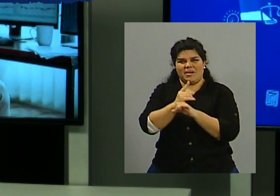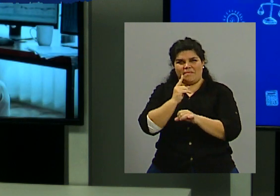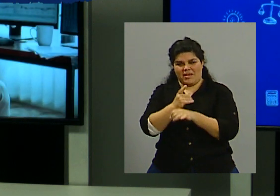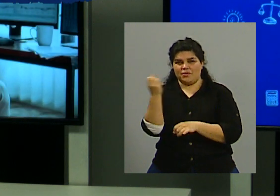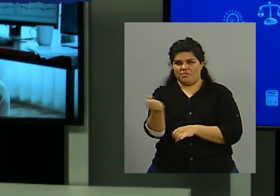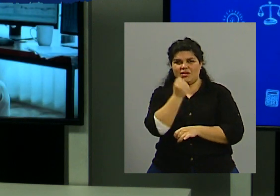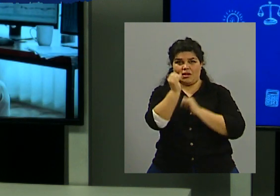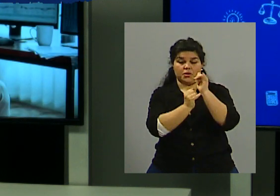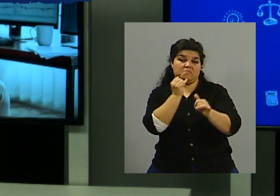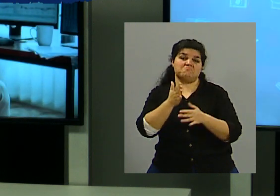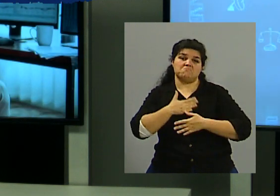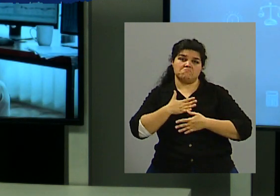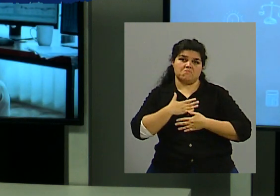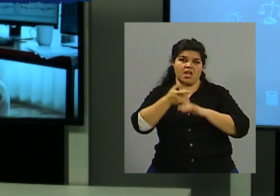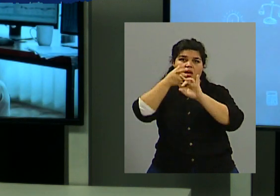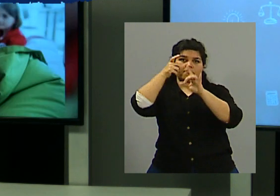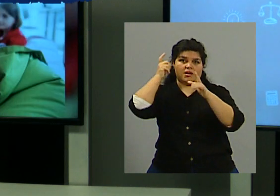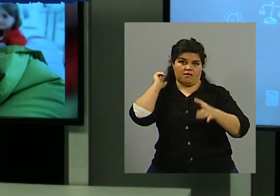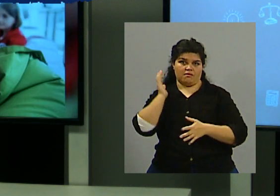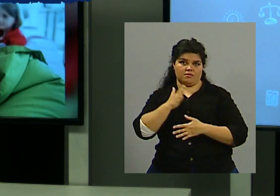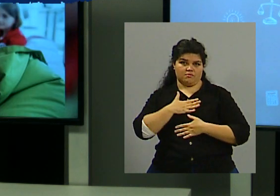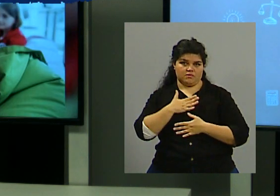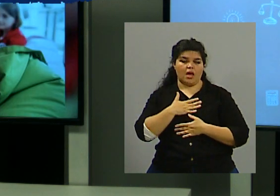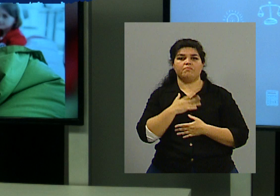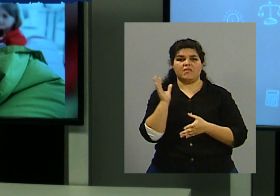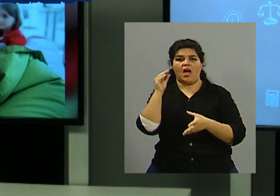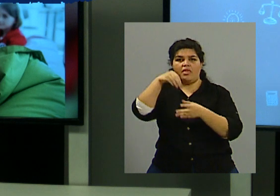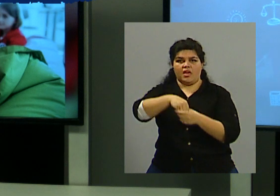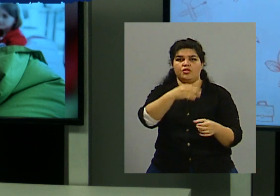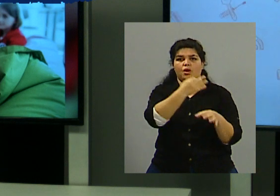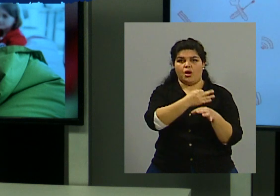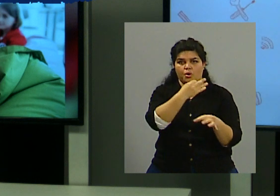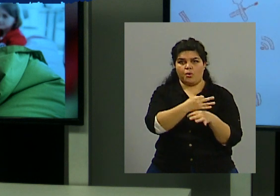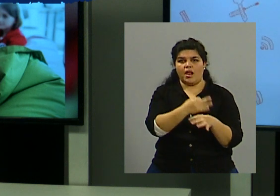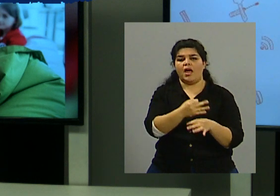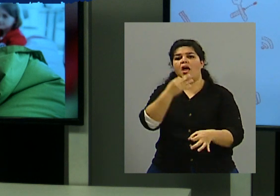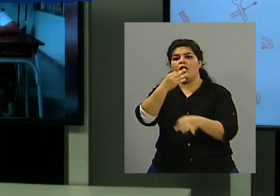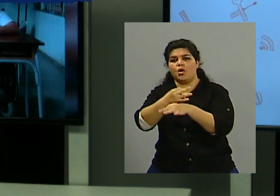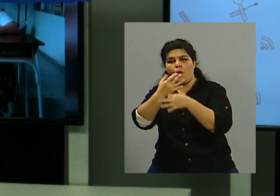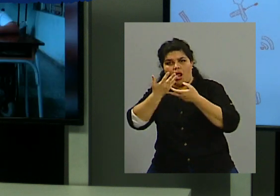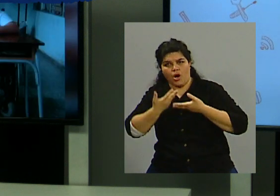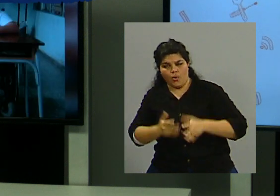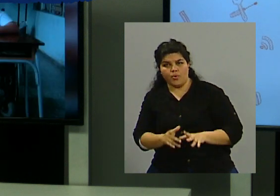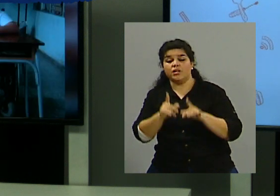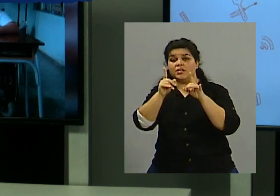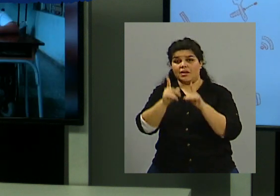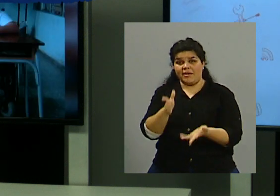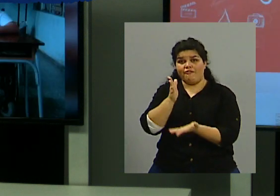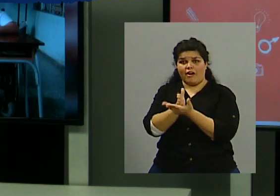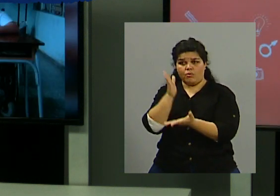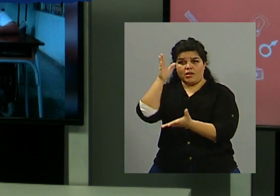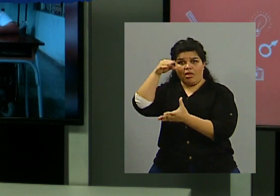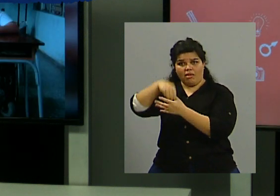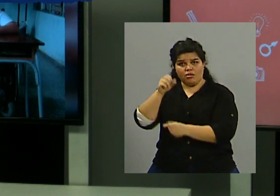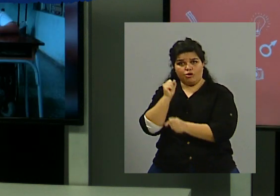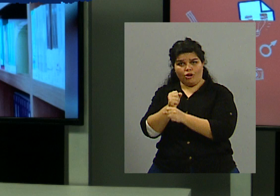la experiencia que yo tengo de haber trabajado en institución educativa, haber trabajado en escuelas comunes y desde mi trabajo acá en la facultad,